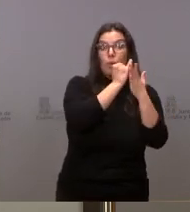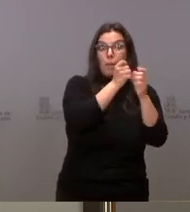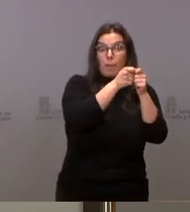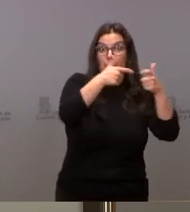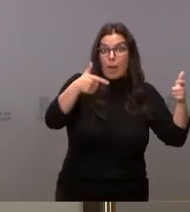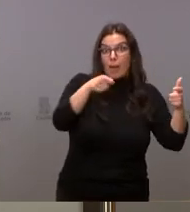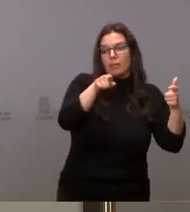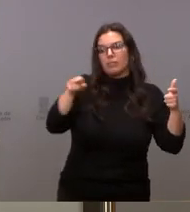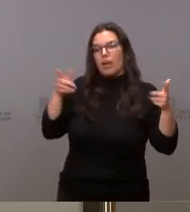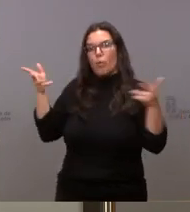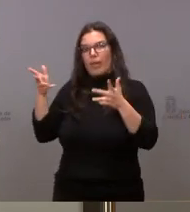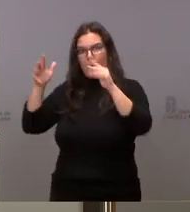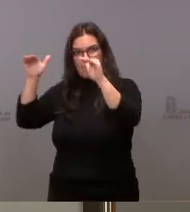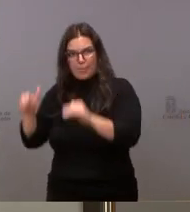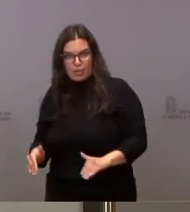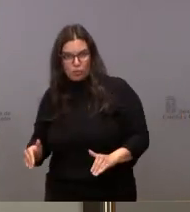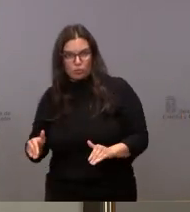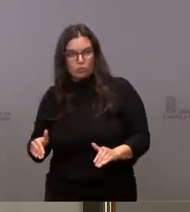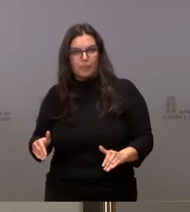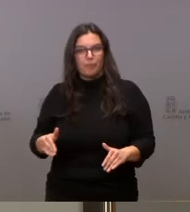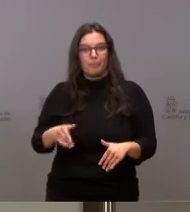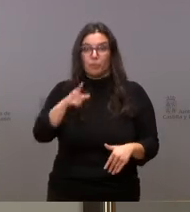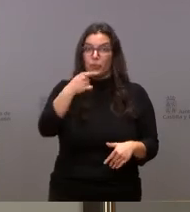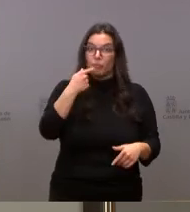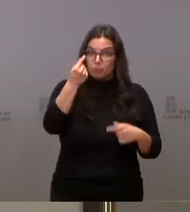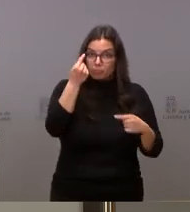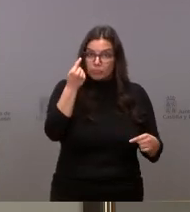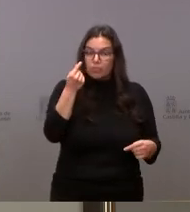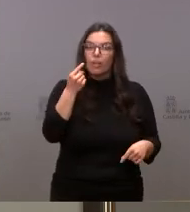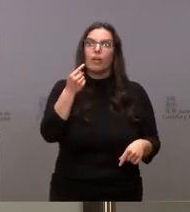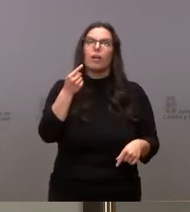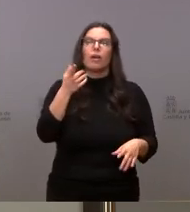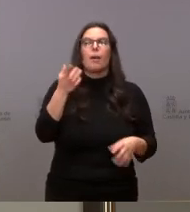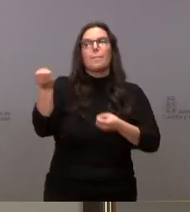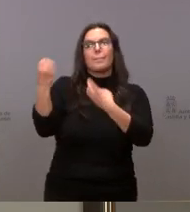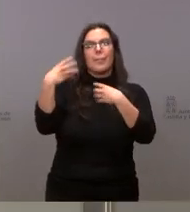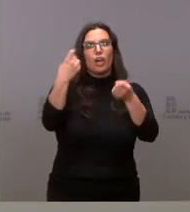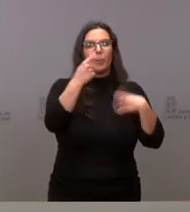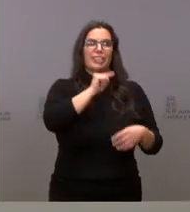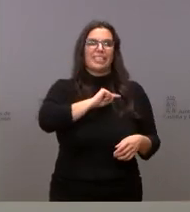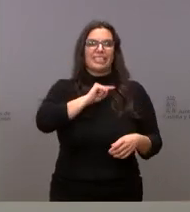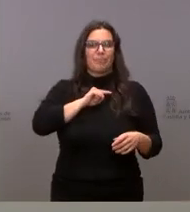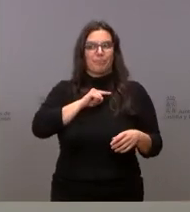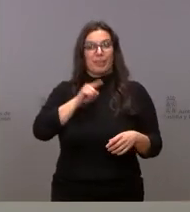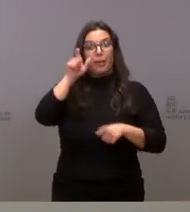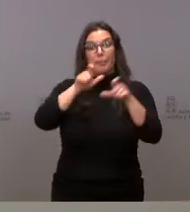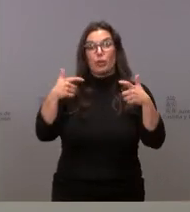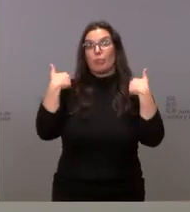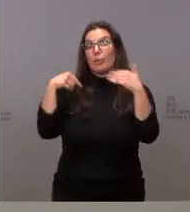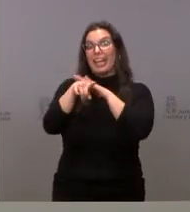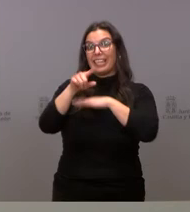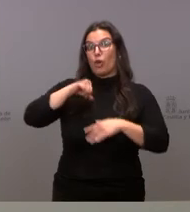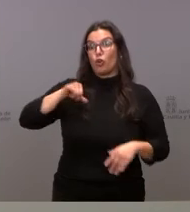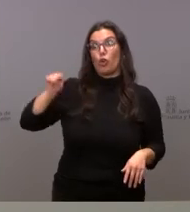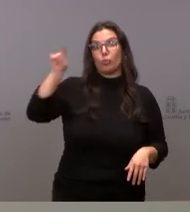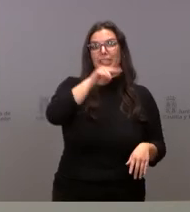los hospitales o de los que tengo la impresión subjetiva de lo que me han comentado o gerentes del tema no lo